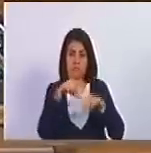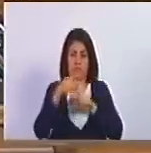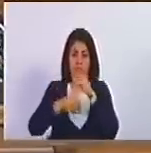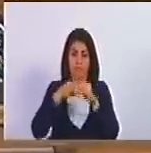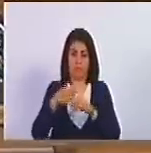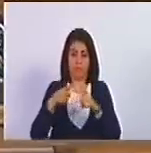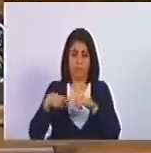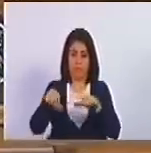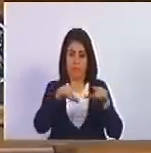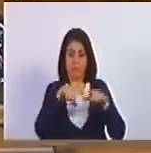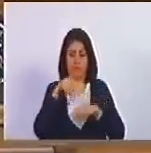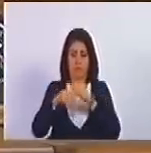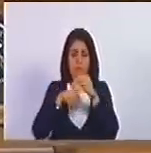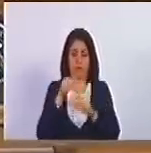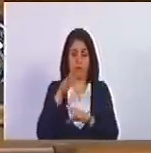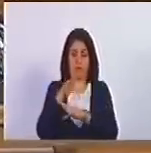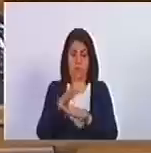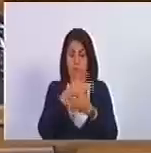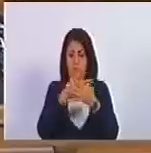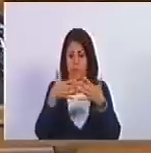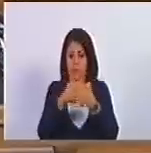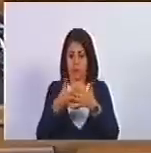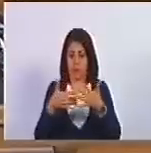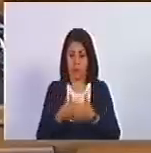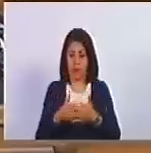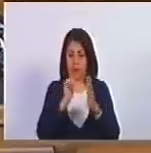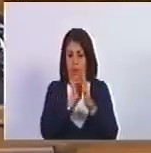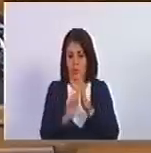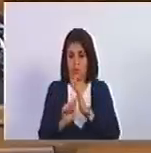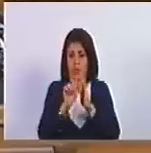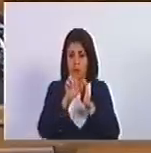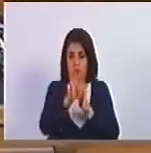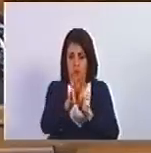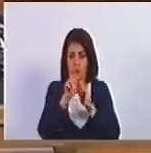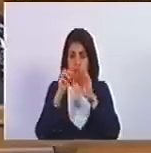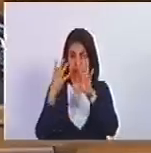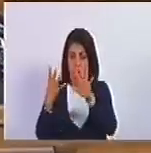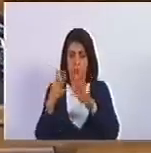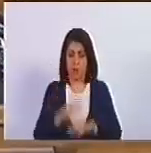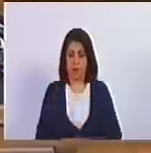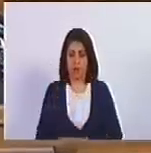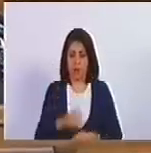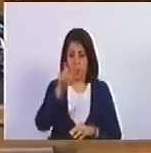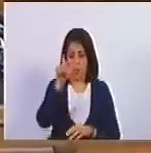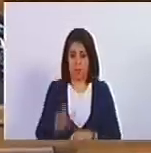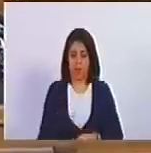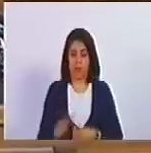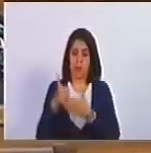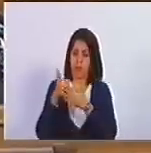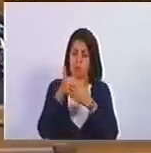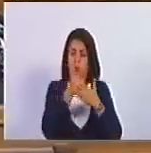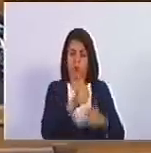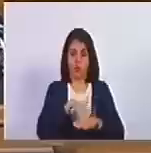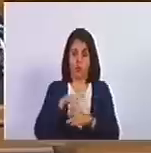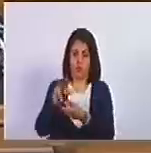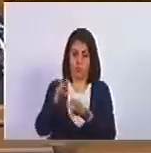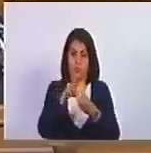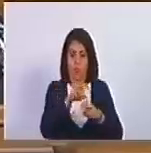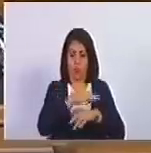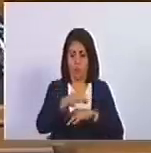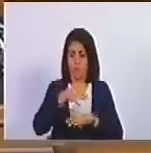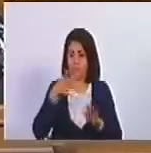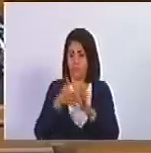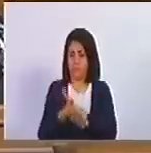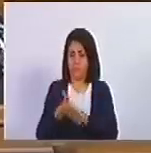artículo 39, el cual queda redactado en los siguientes términos. Artículo 39. La persona contribuyente del impuesto municipal